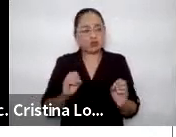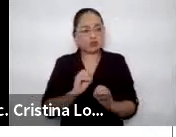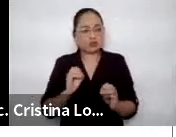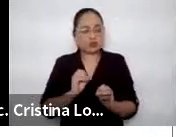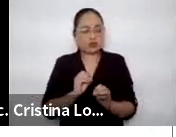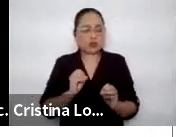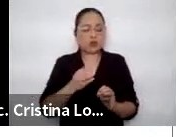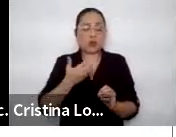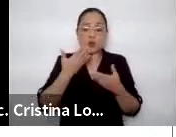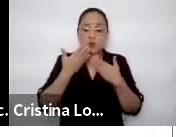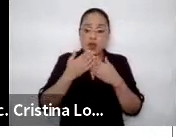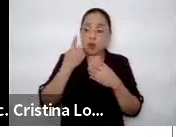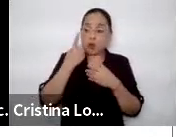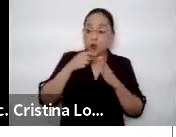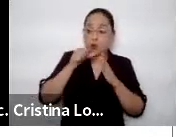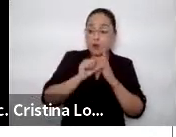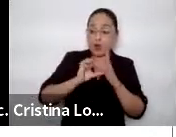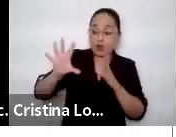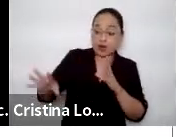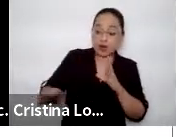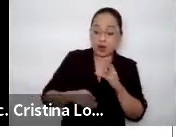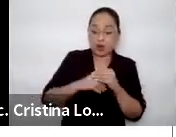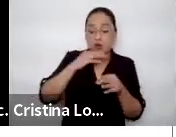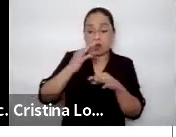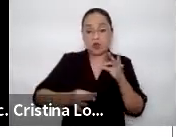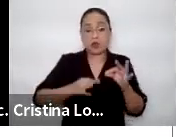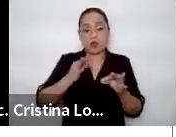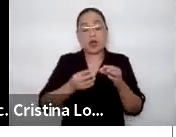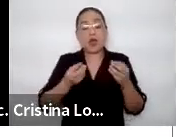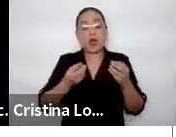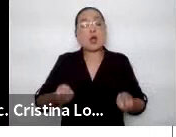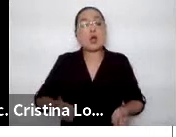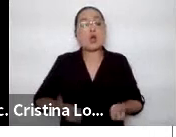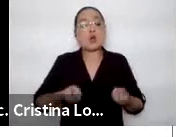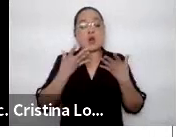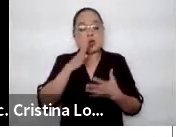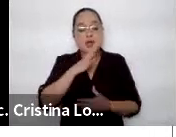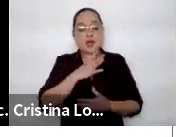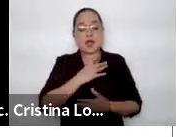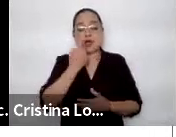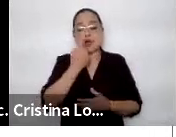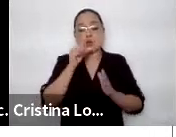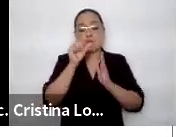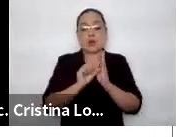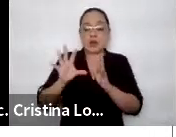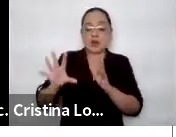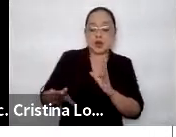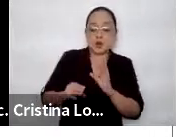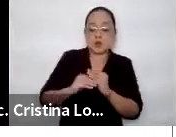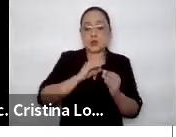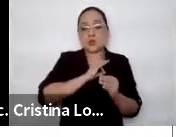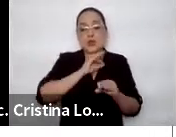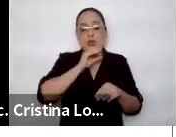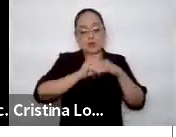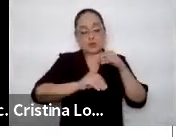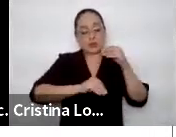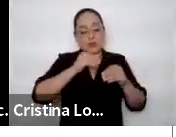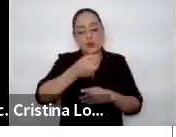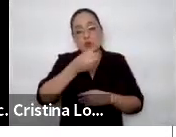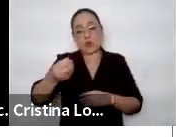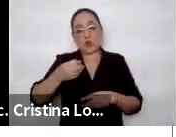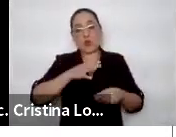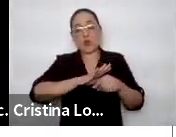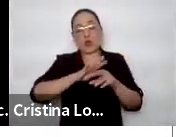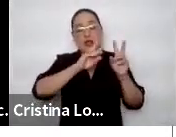el mes cerrado, entonces ya sabemos cuántas se publicaron en ese mes y ya las podemos clasificar por las secciones